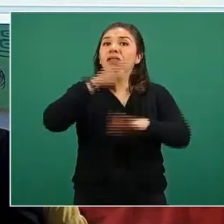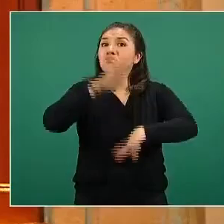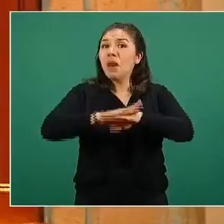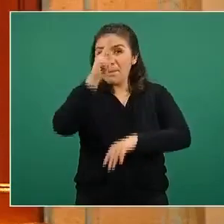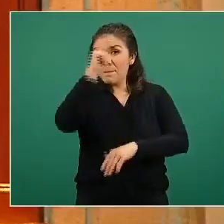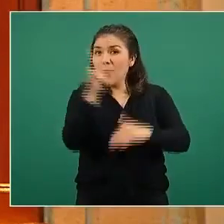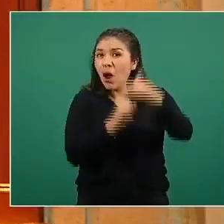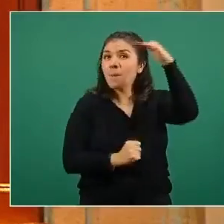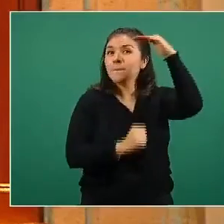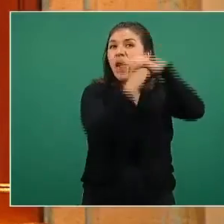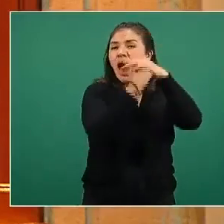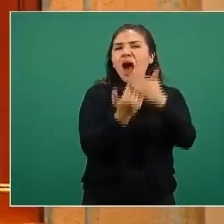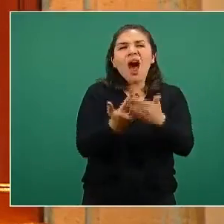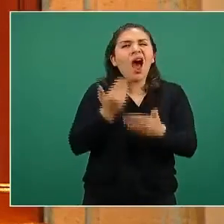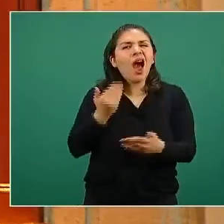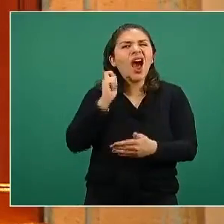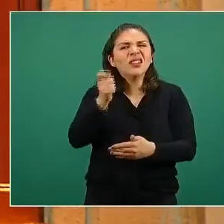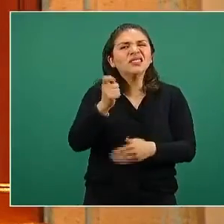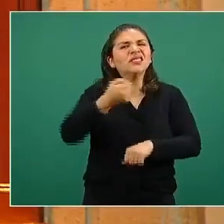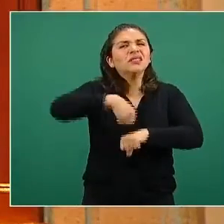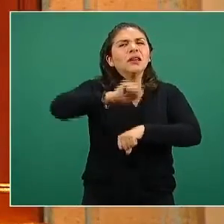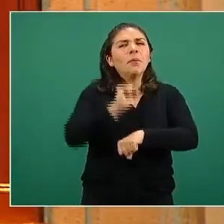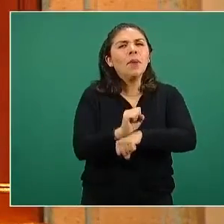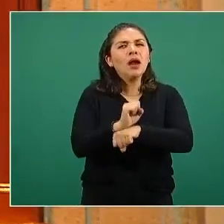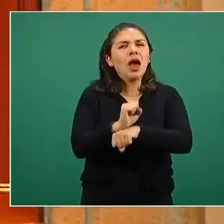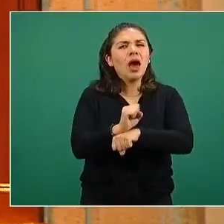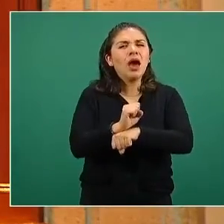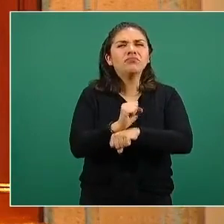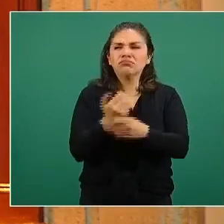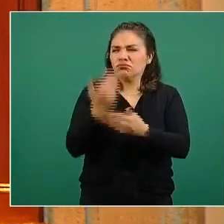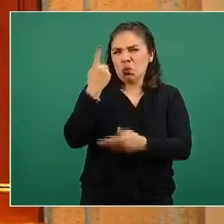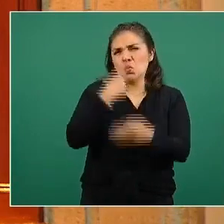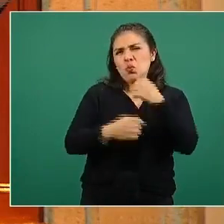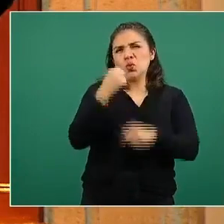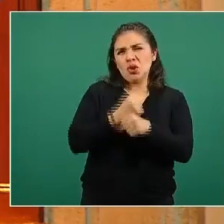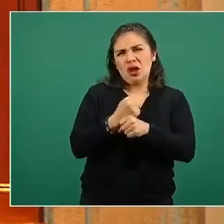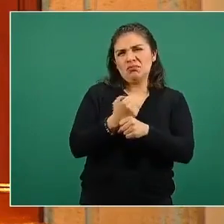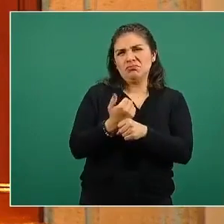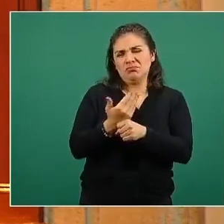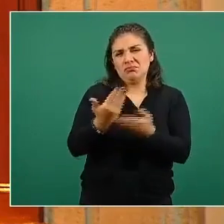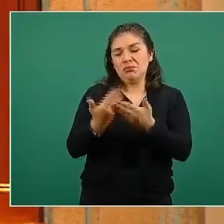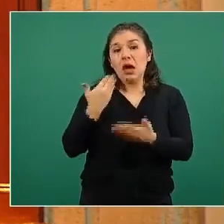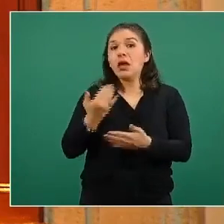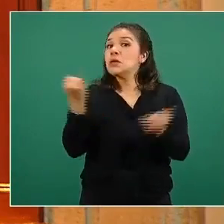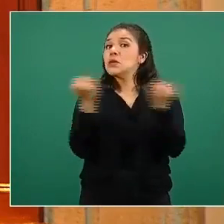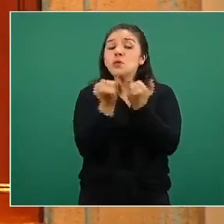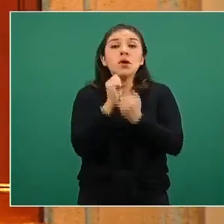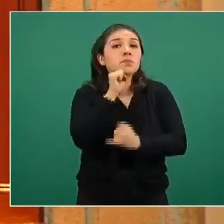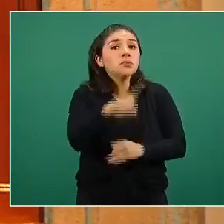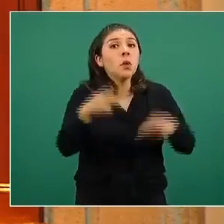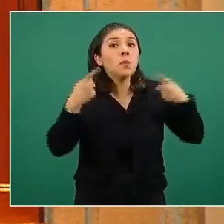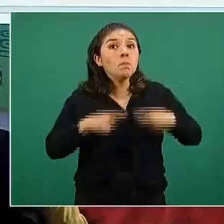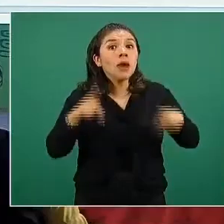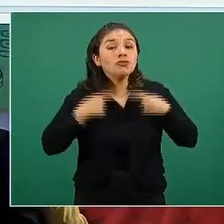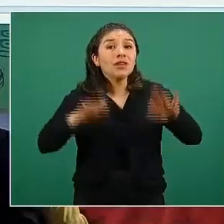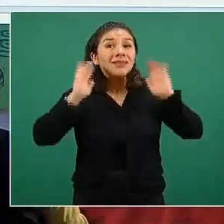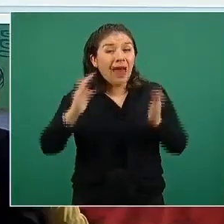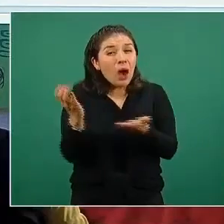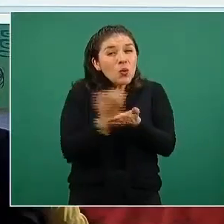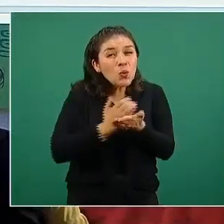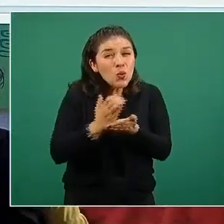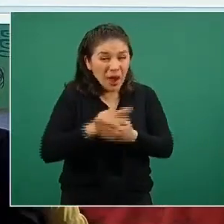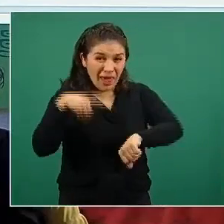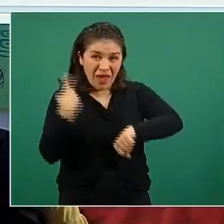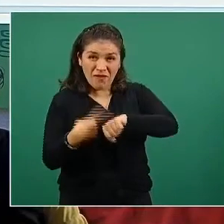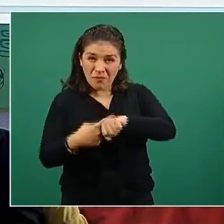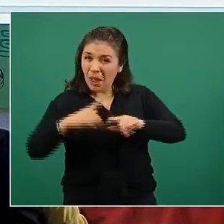acme o pico que tuvimos de la epidemia el año pasado. Así también las personas que han estado estado recuperándose de la